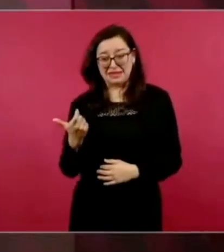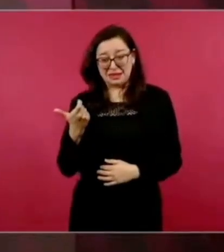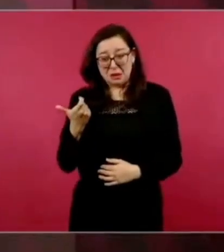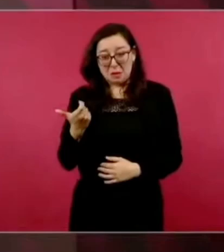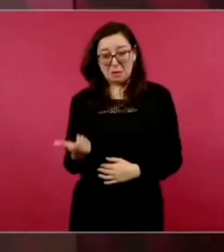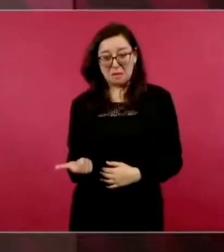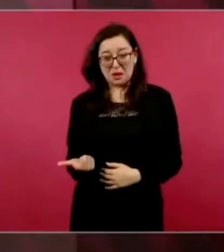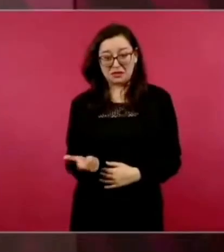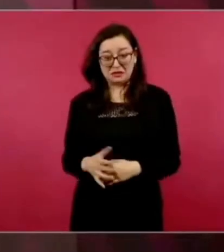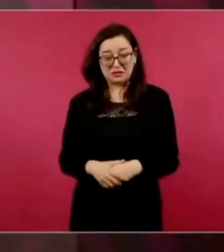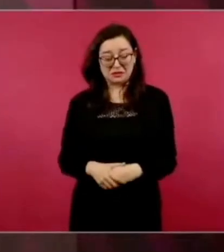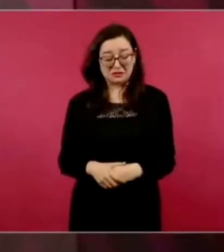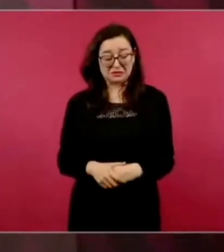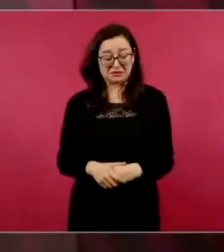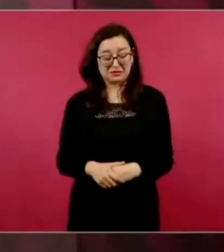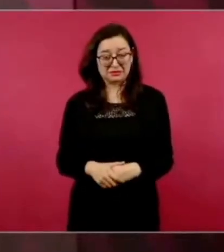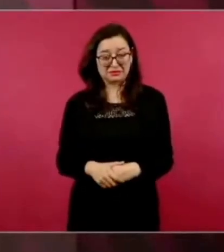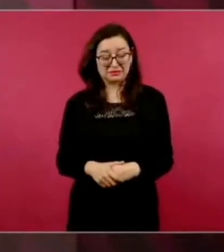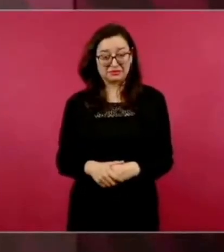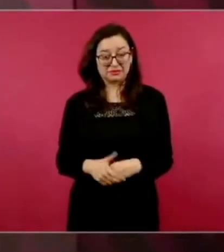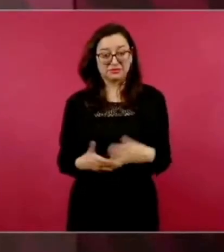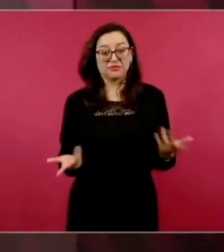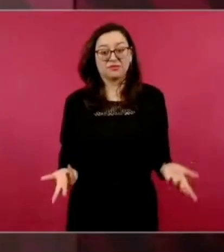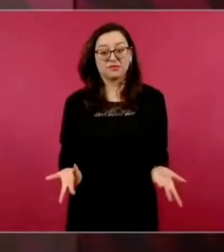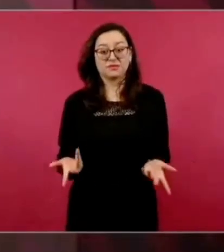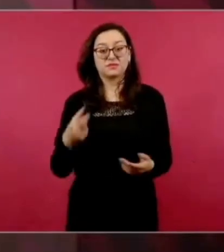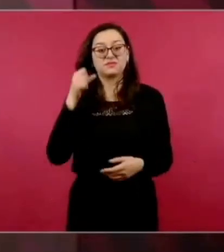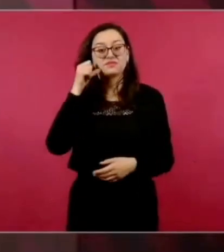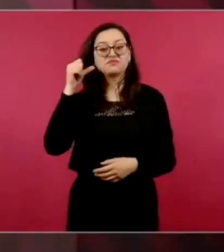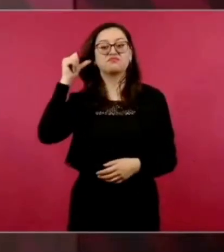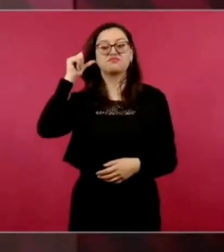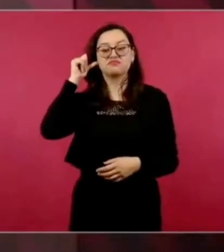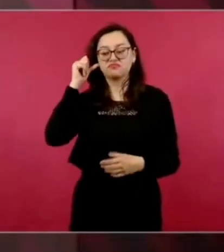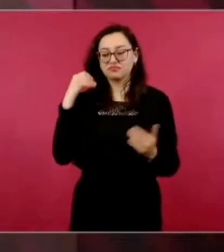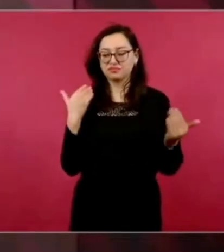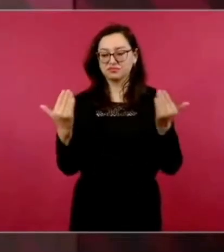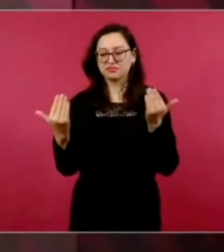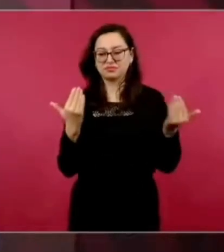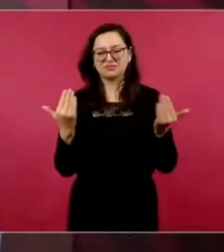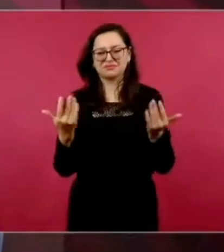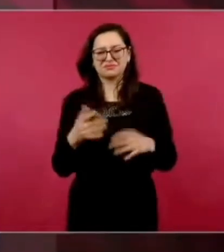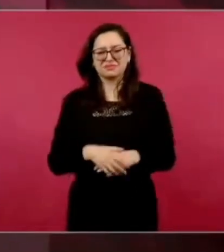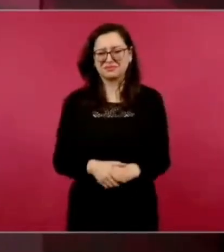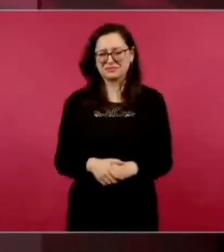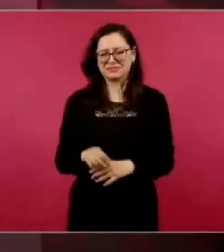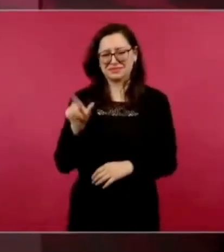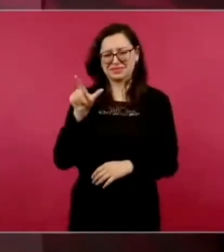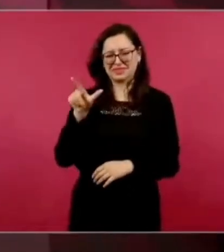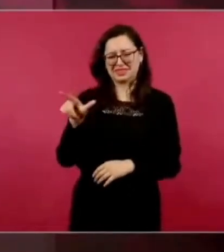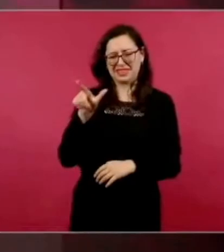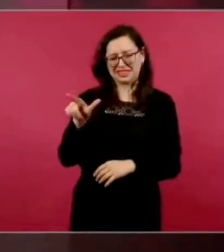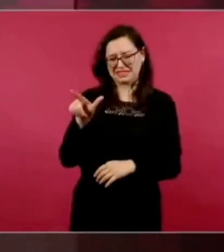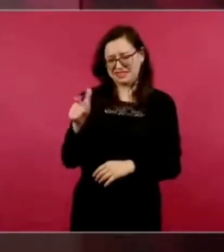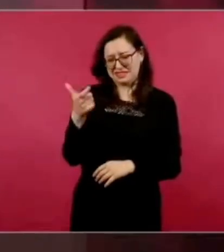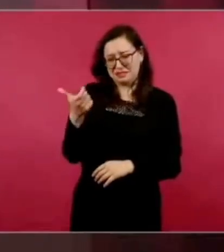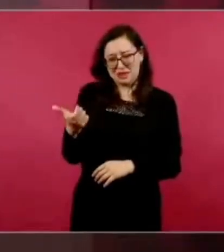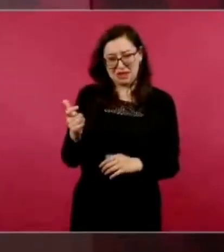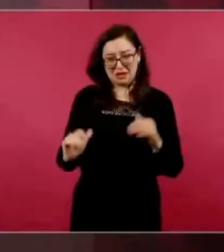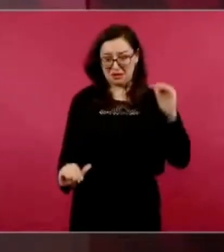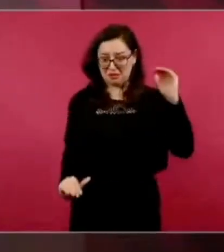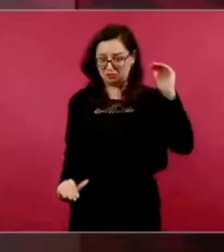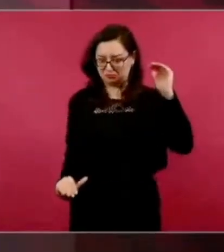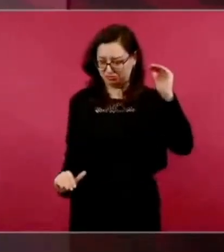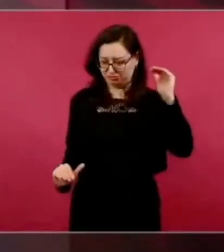Estamos hablando de 7 pesos menos. Claro que ya